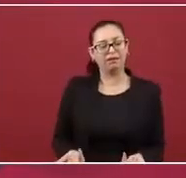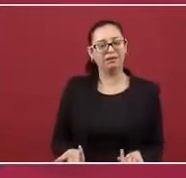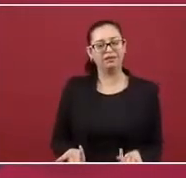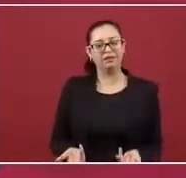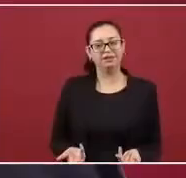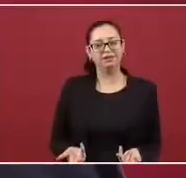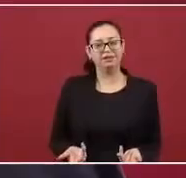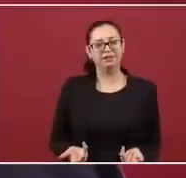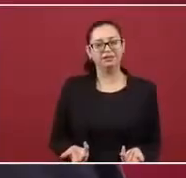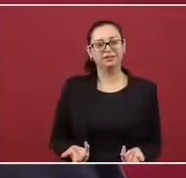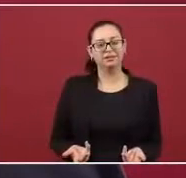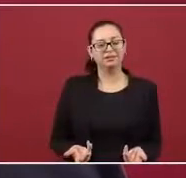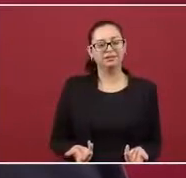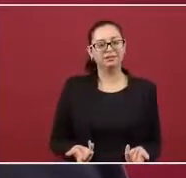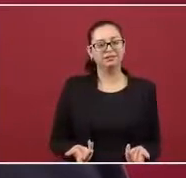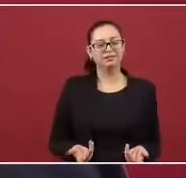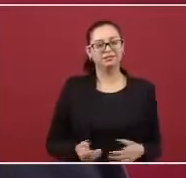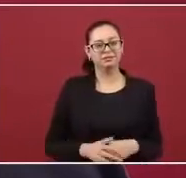a nuestro país.